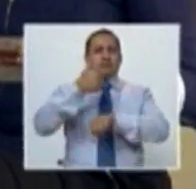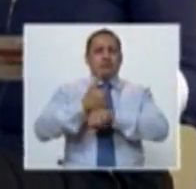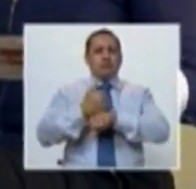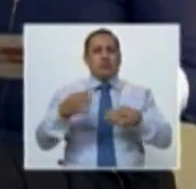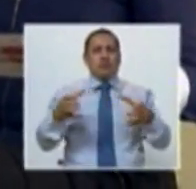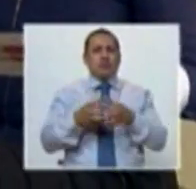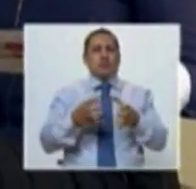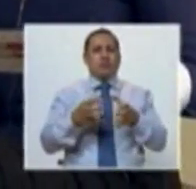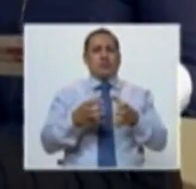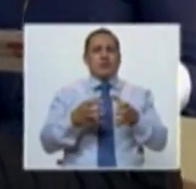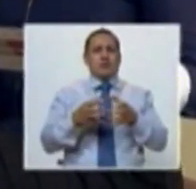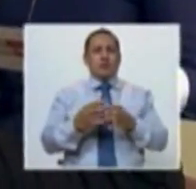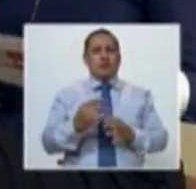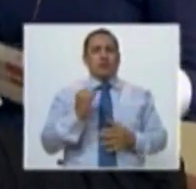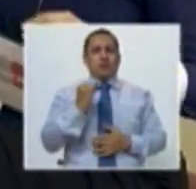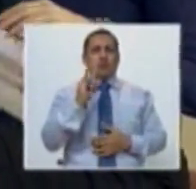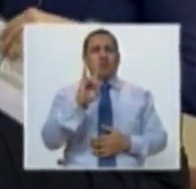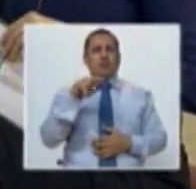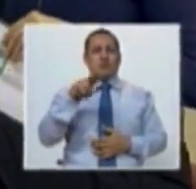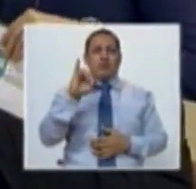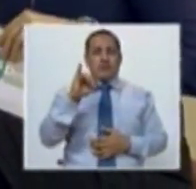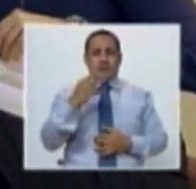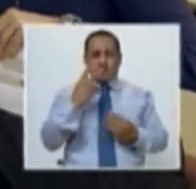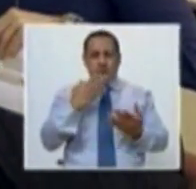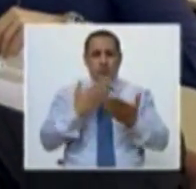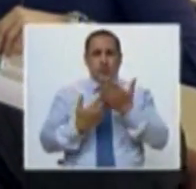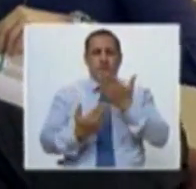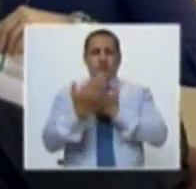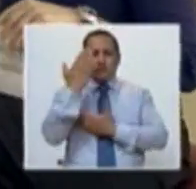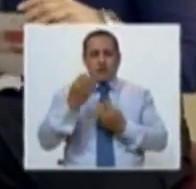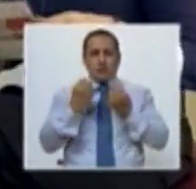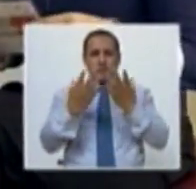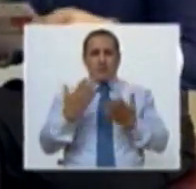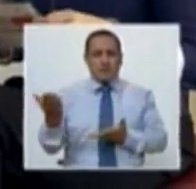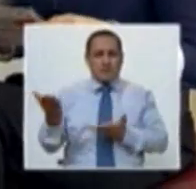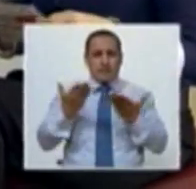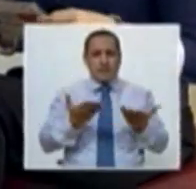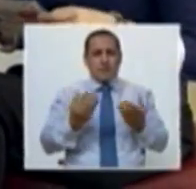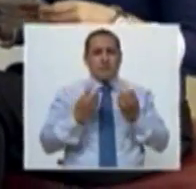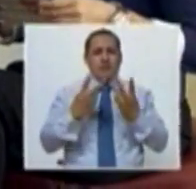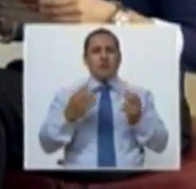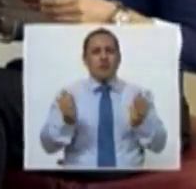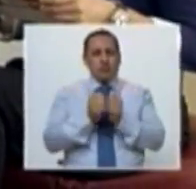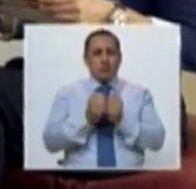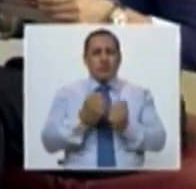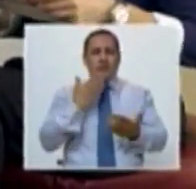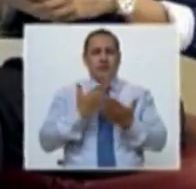la UNI también. Doctor Sota Nadal, buenos días. Bienvenido a Tus Derechos, gracias por estar con nosotros.